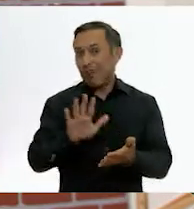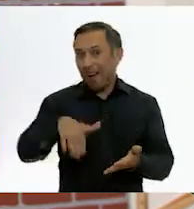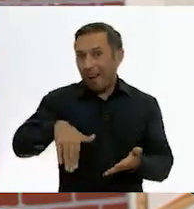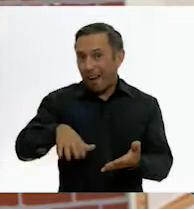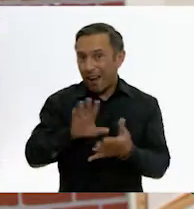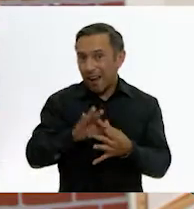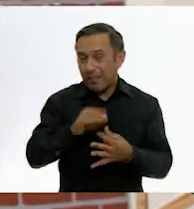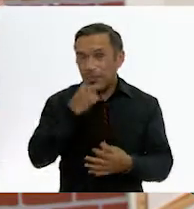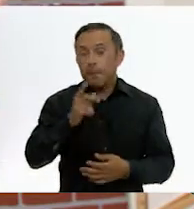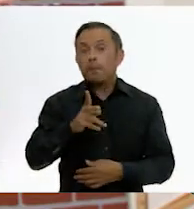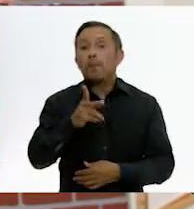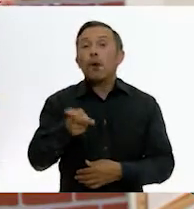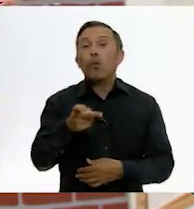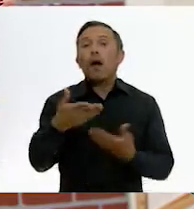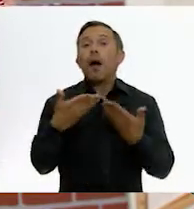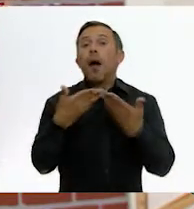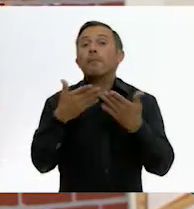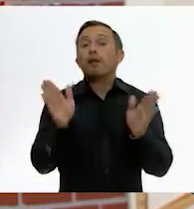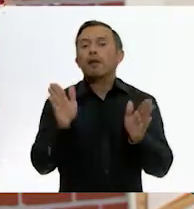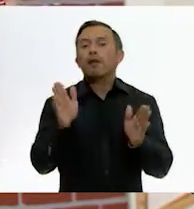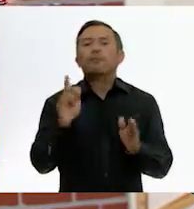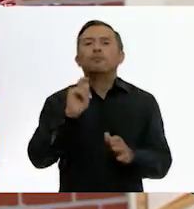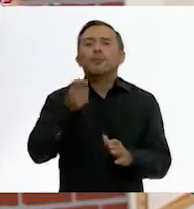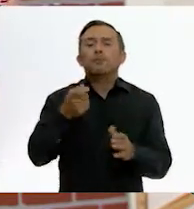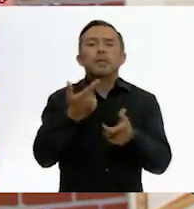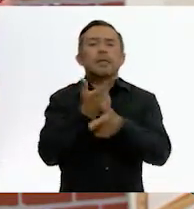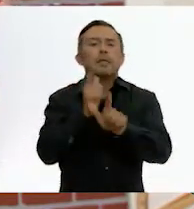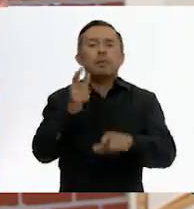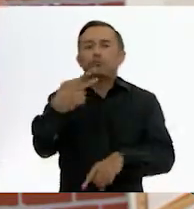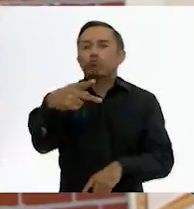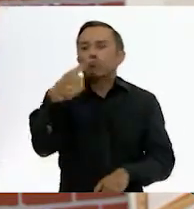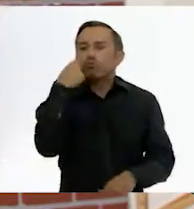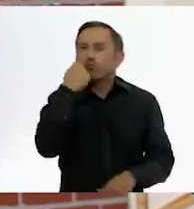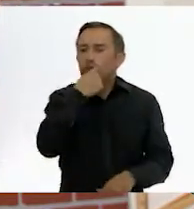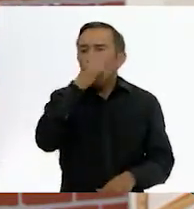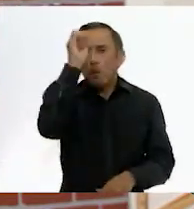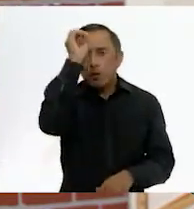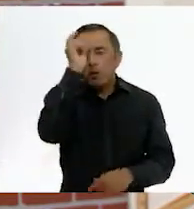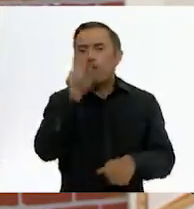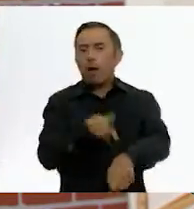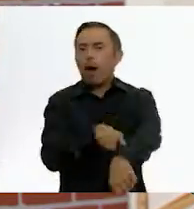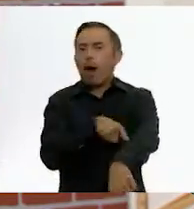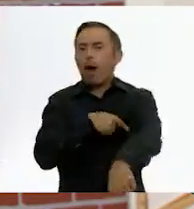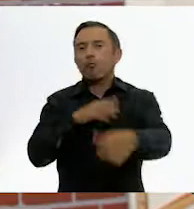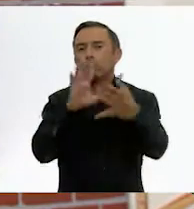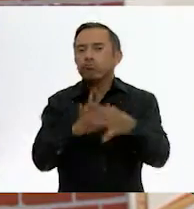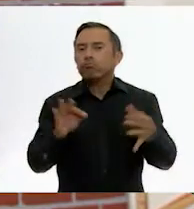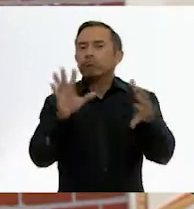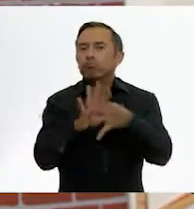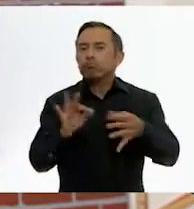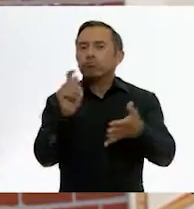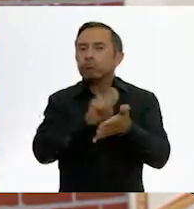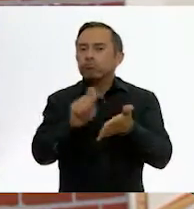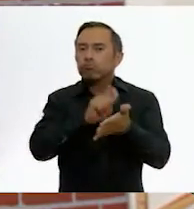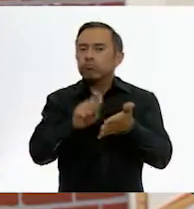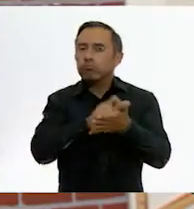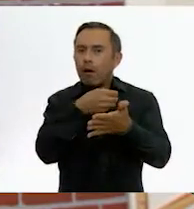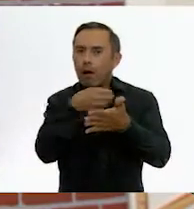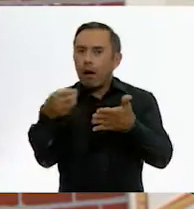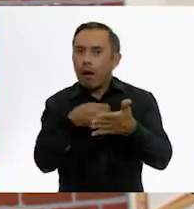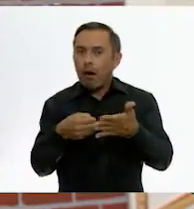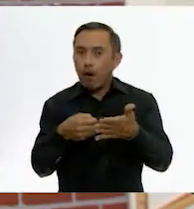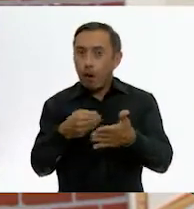abiertas generaban tu opinión las tenías que argumentar y aquí aunque tuviste que escribir